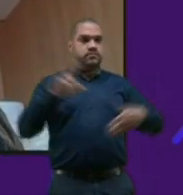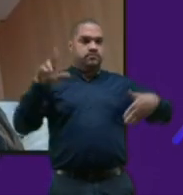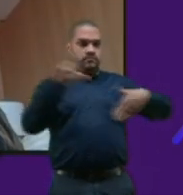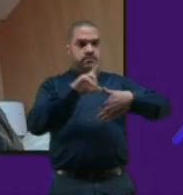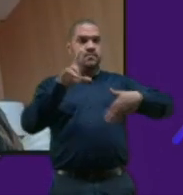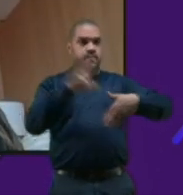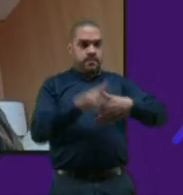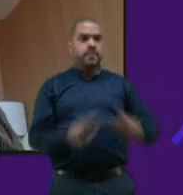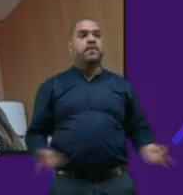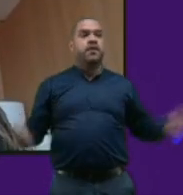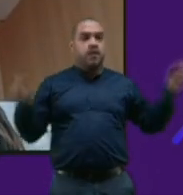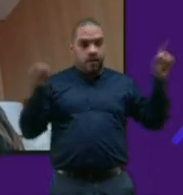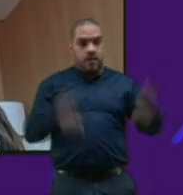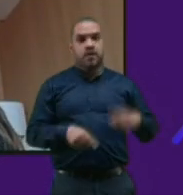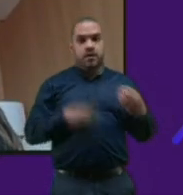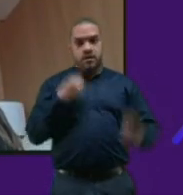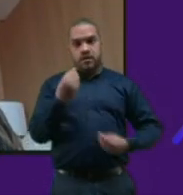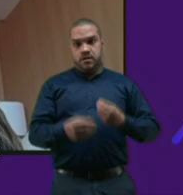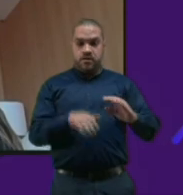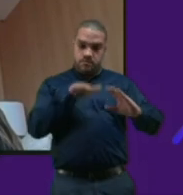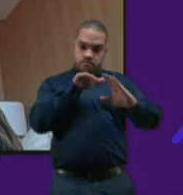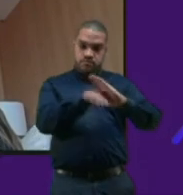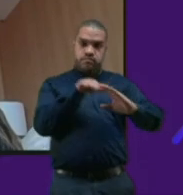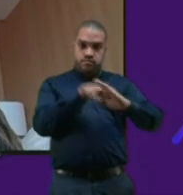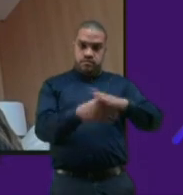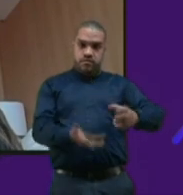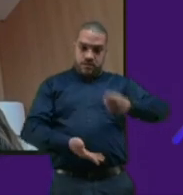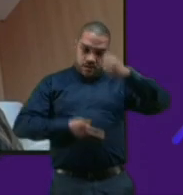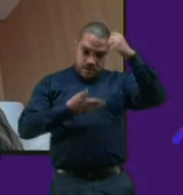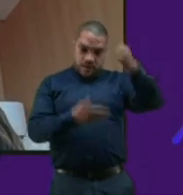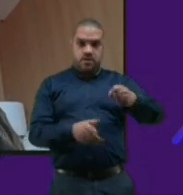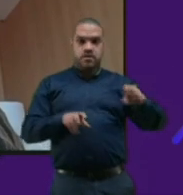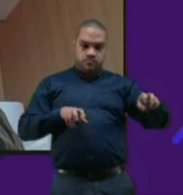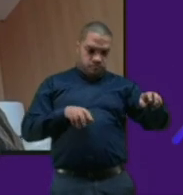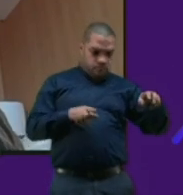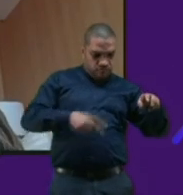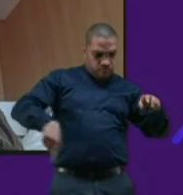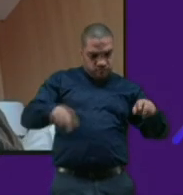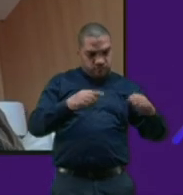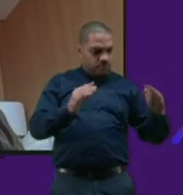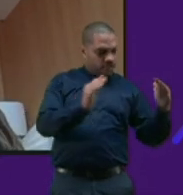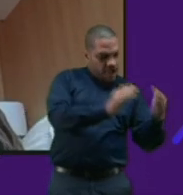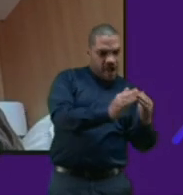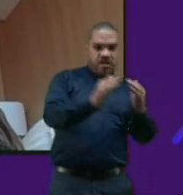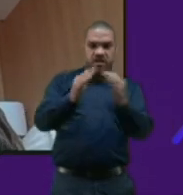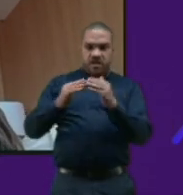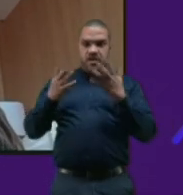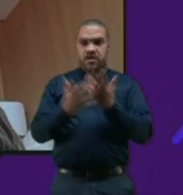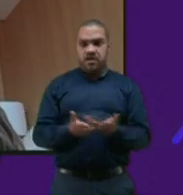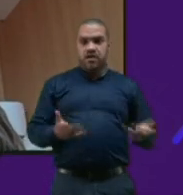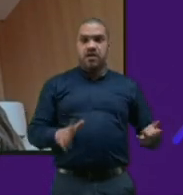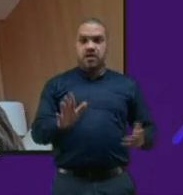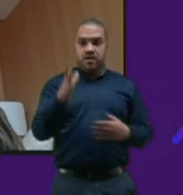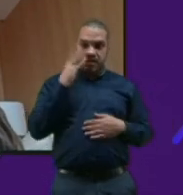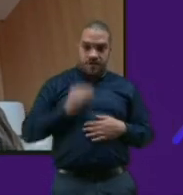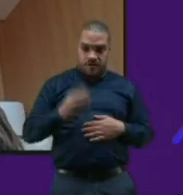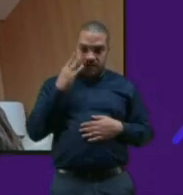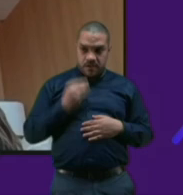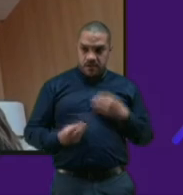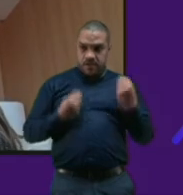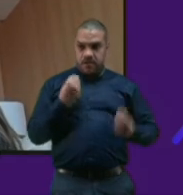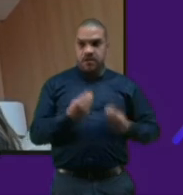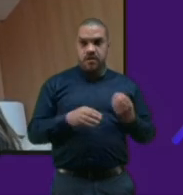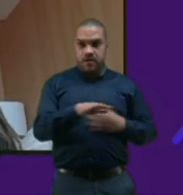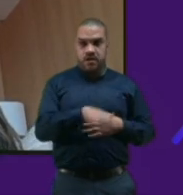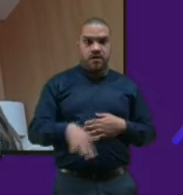Constituimos el fondo, hicimos inversiones inmobiliarias y en esa experiencia de construir